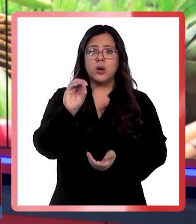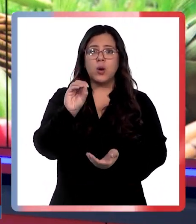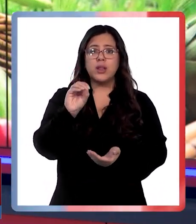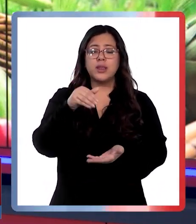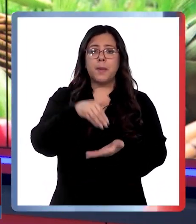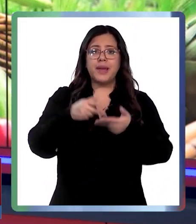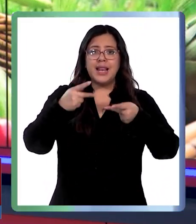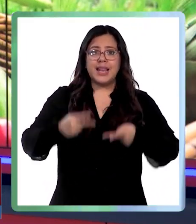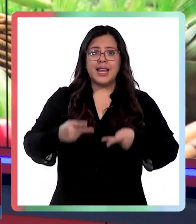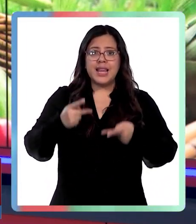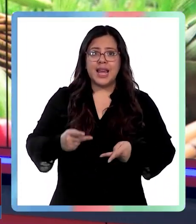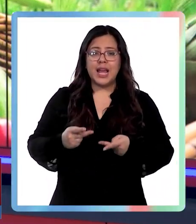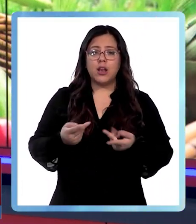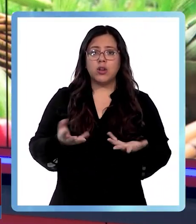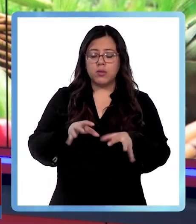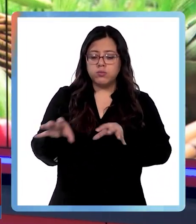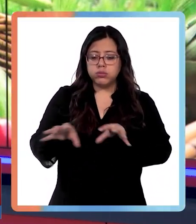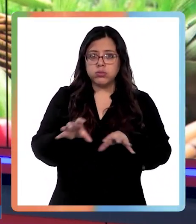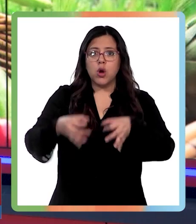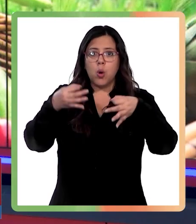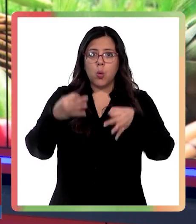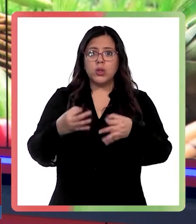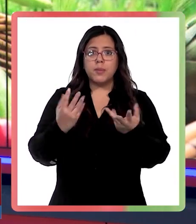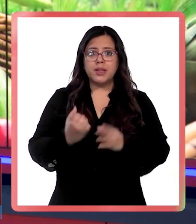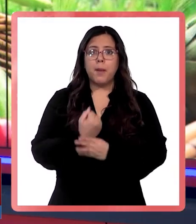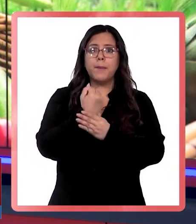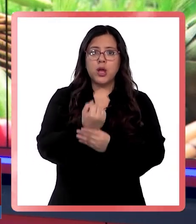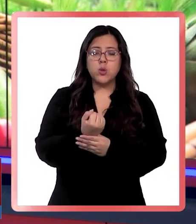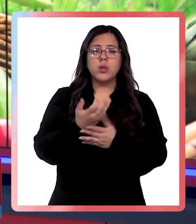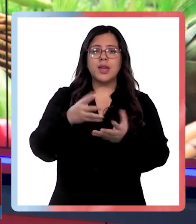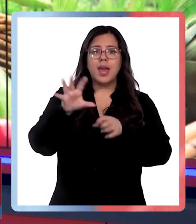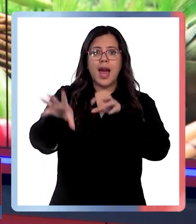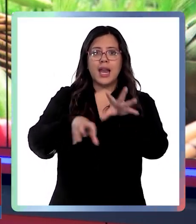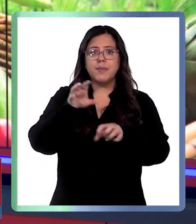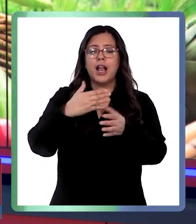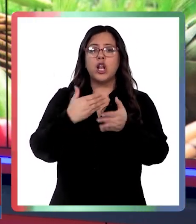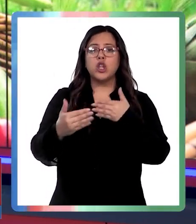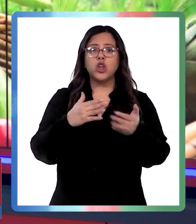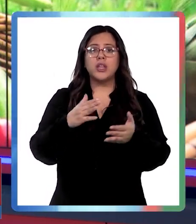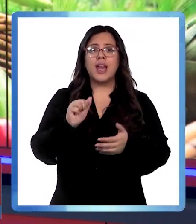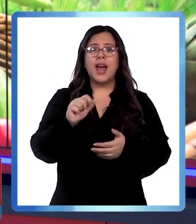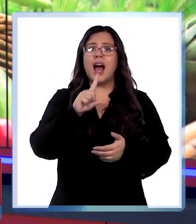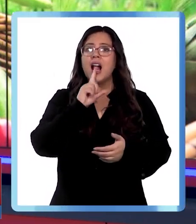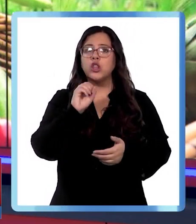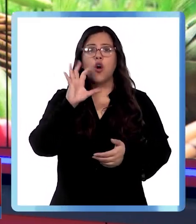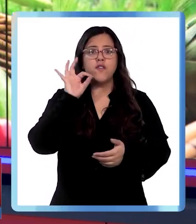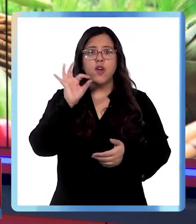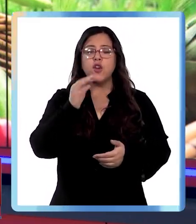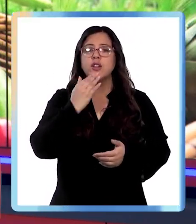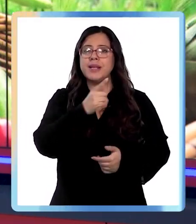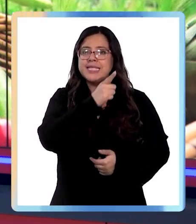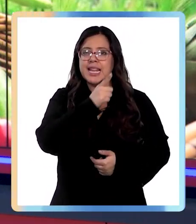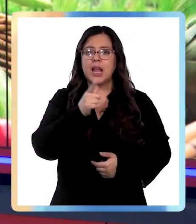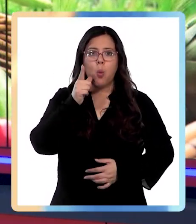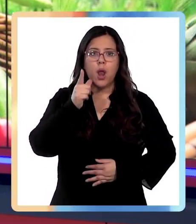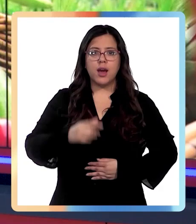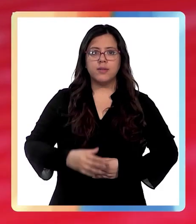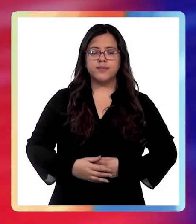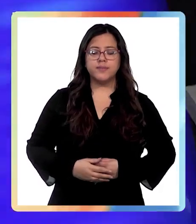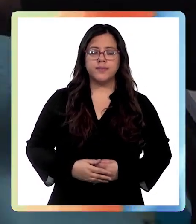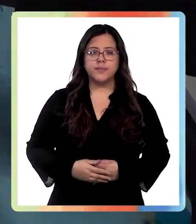650 toneladas de concentrado para nutrición animal en Alto Biobío y Santa Juana. Lo revisamos en la nota de